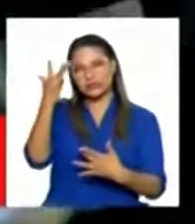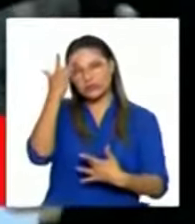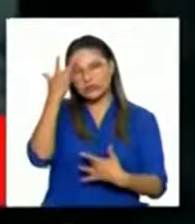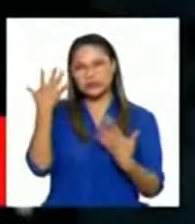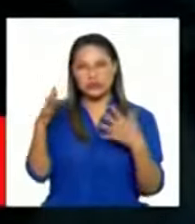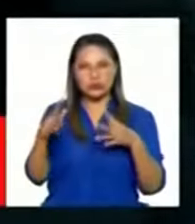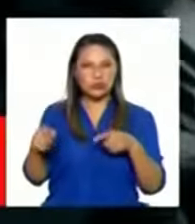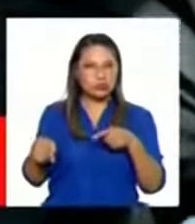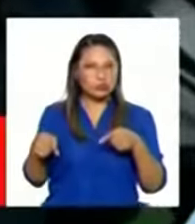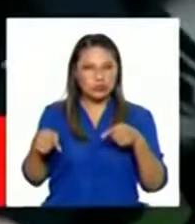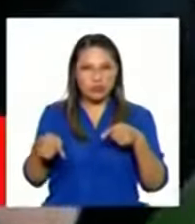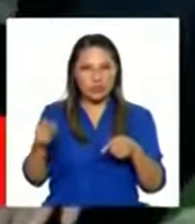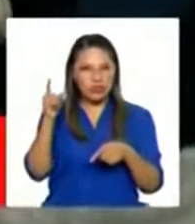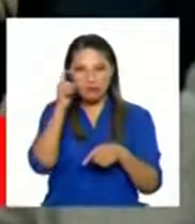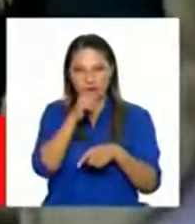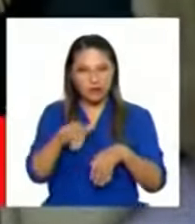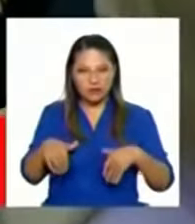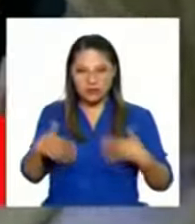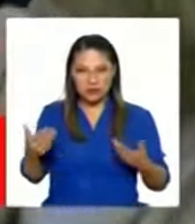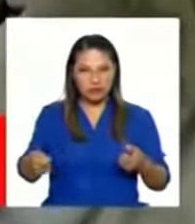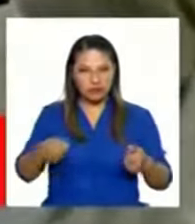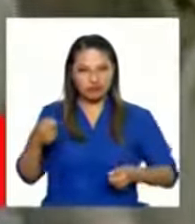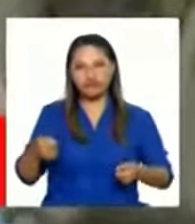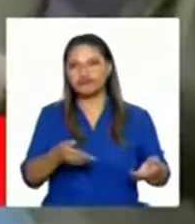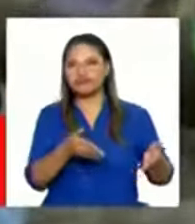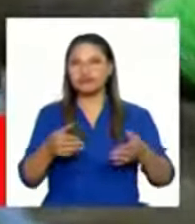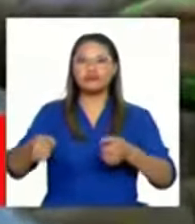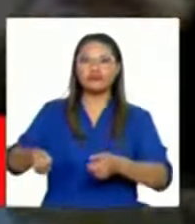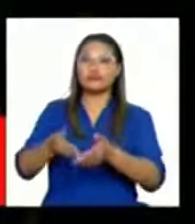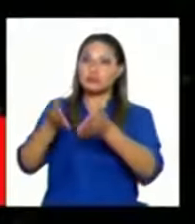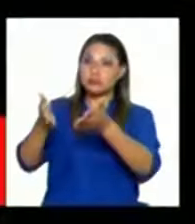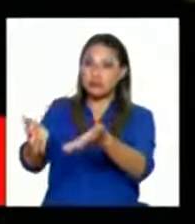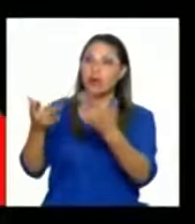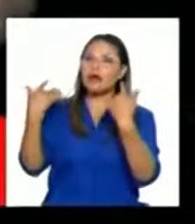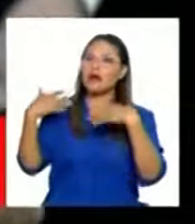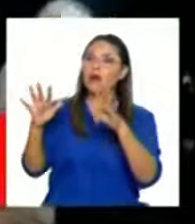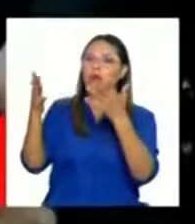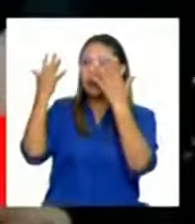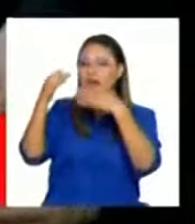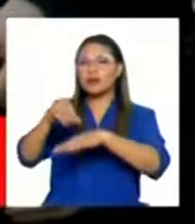lo acogieron decenas de mujeres que besaron sus manos y lo ovacionaron.